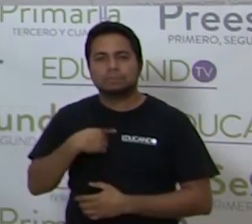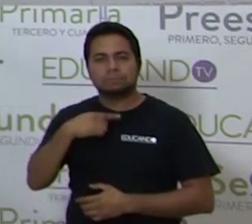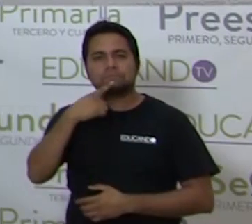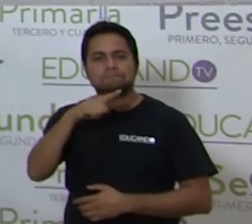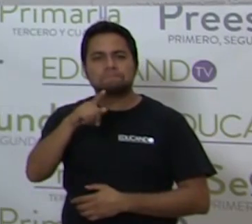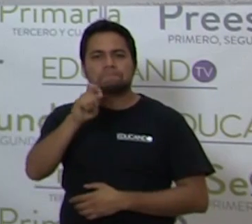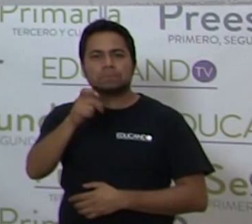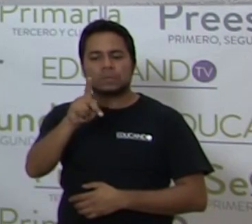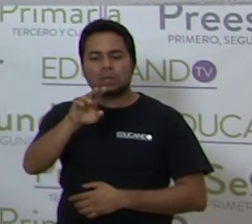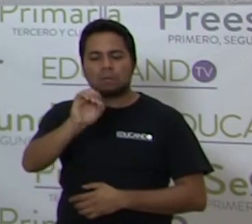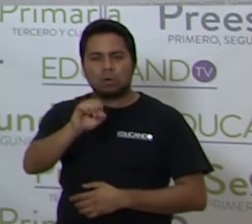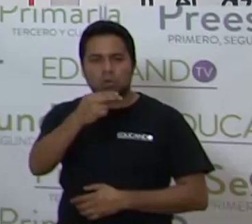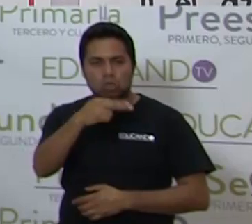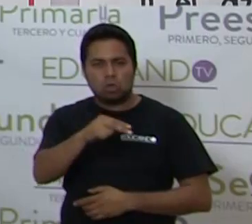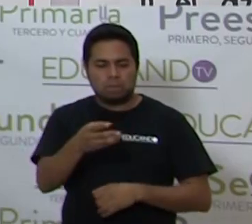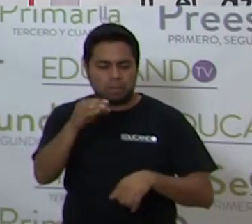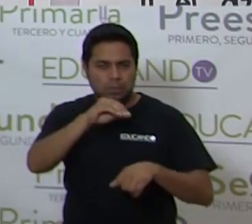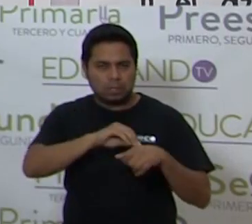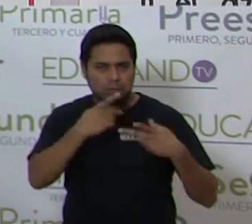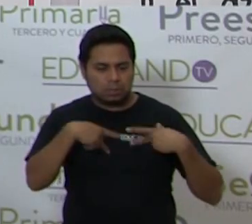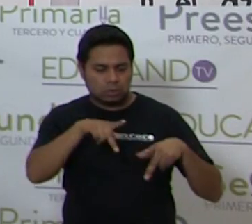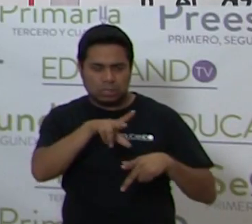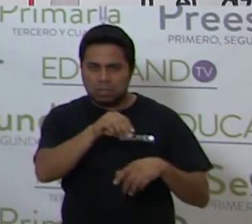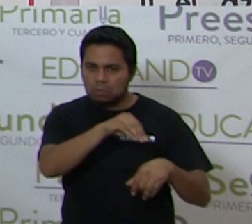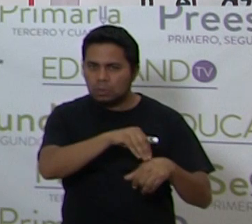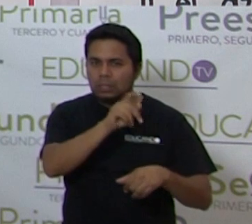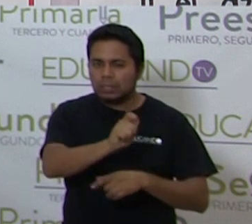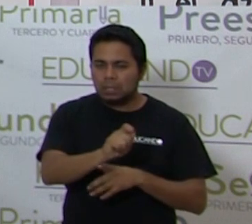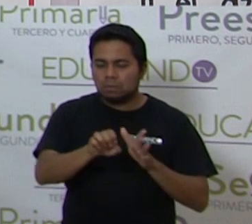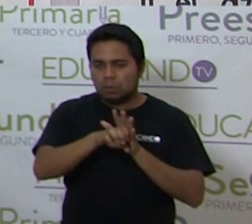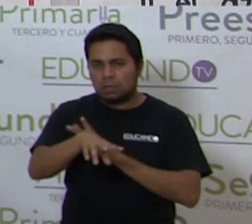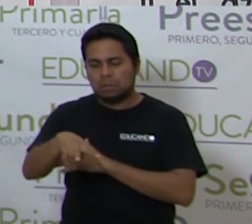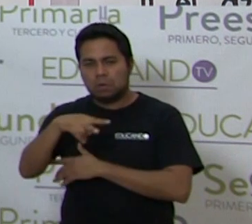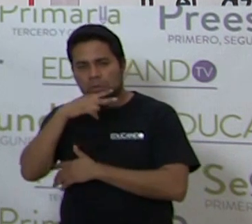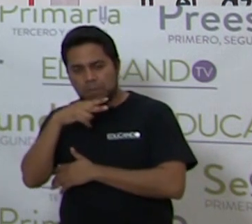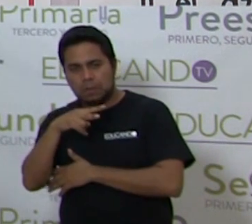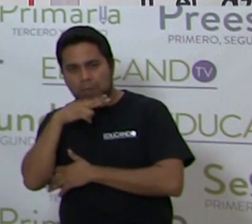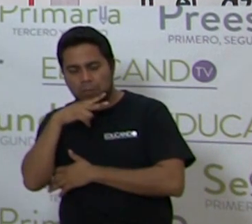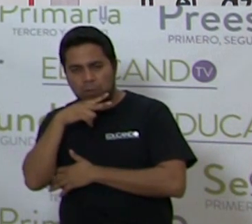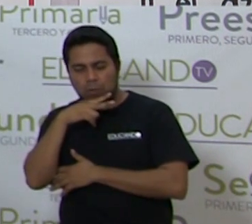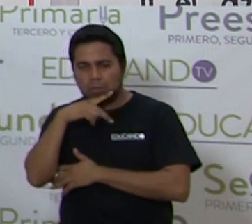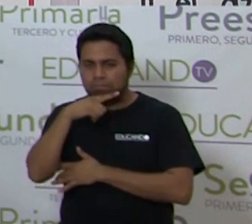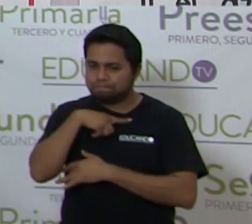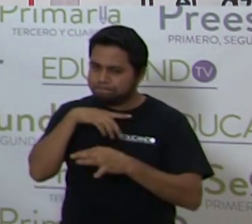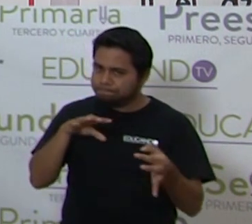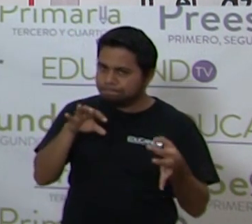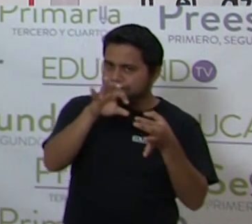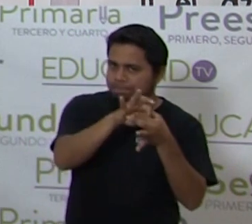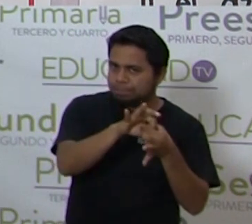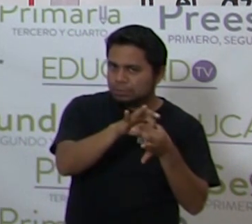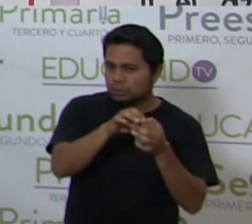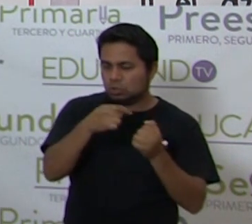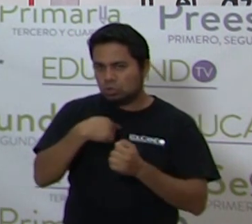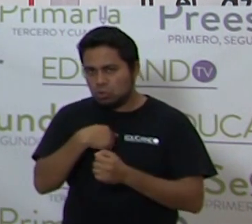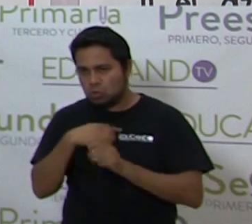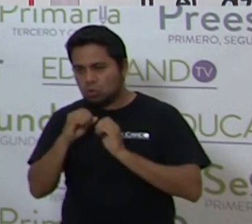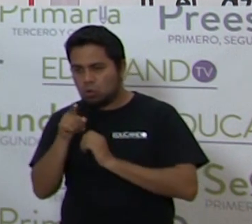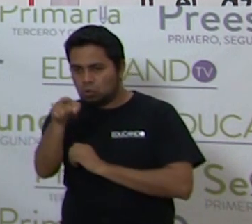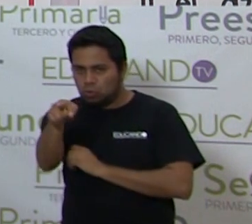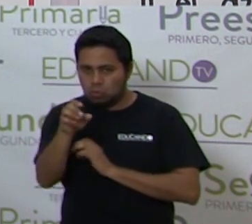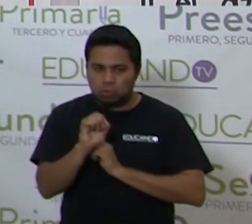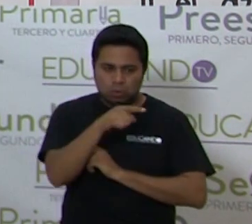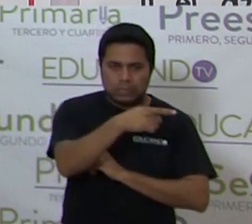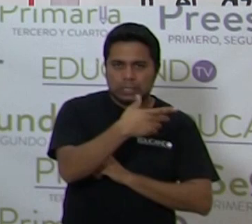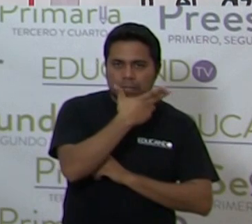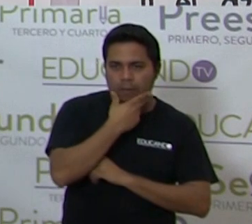utilizan los pronombres personales, nos referimos a que la conjugación no va a estar ligada ni al yo, ni al tú, ni